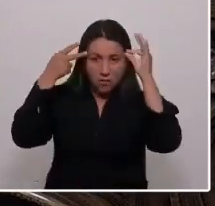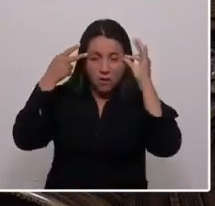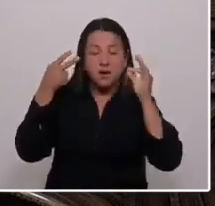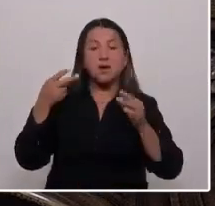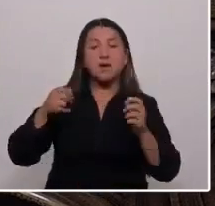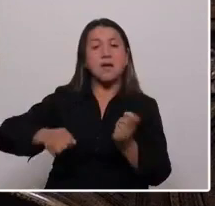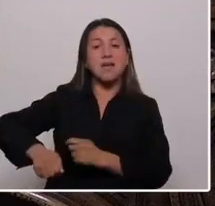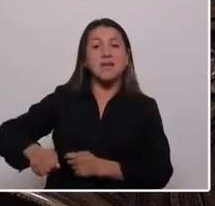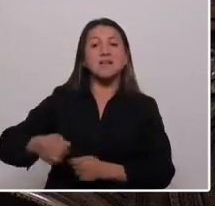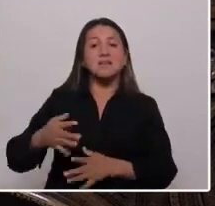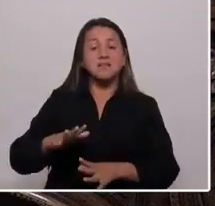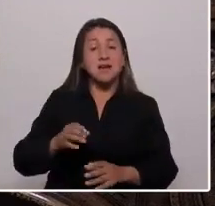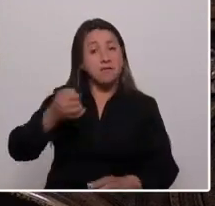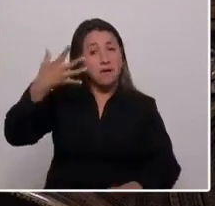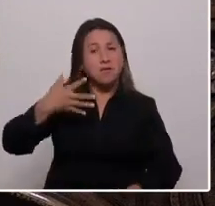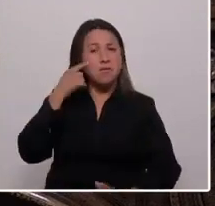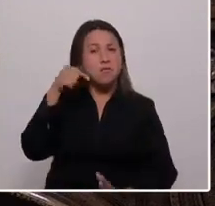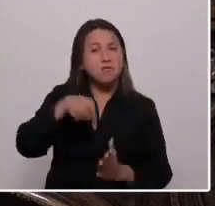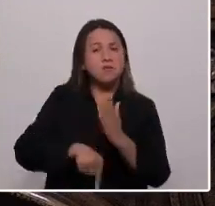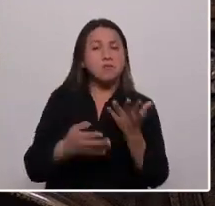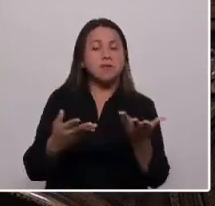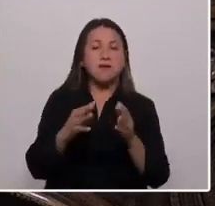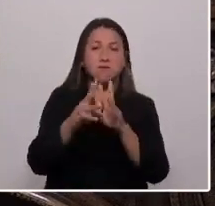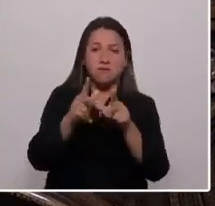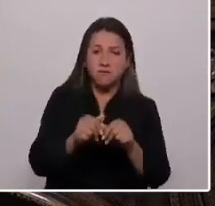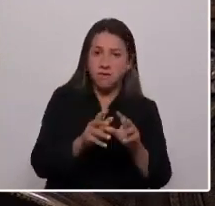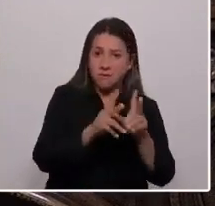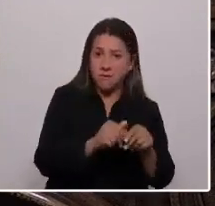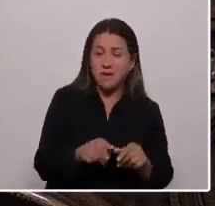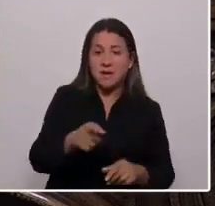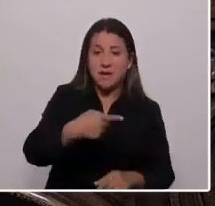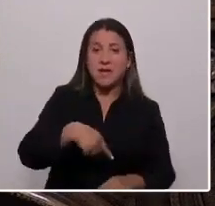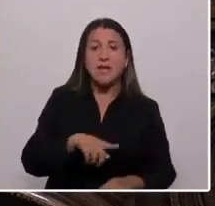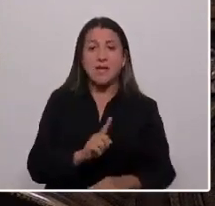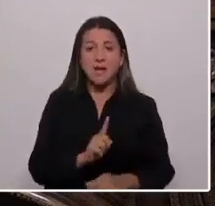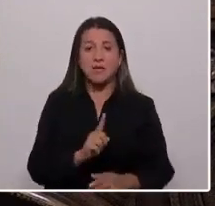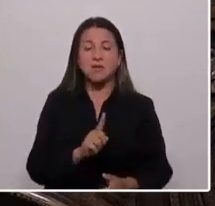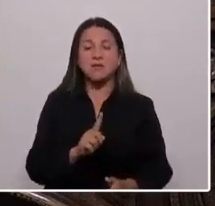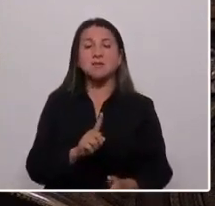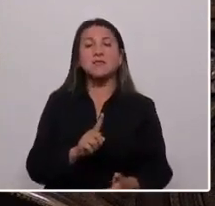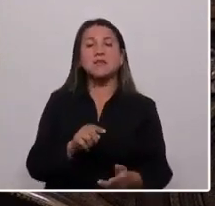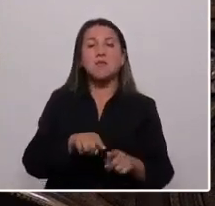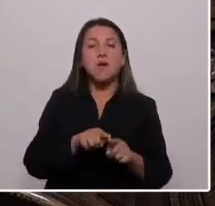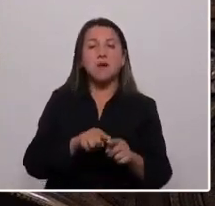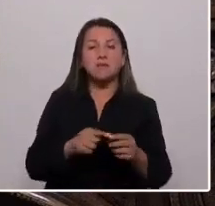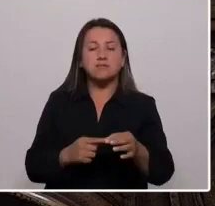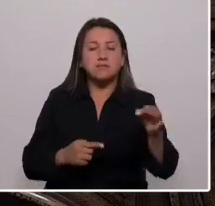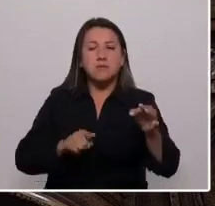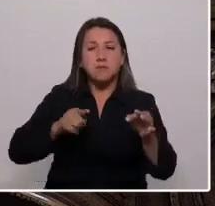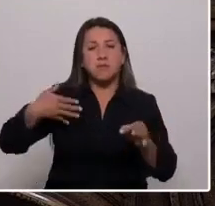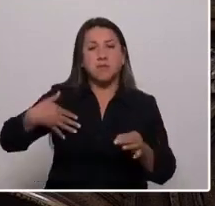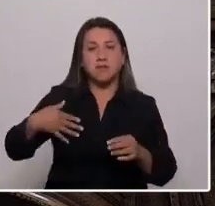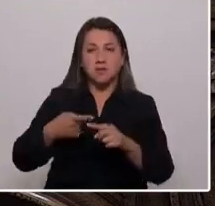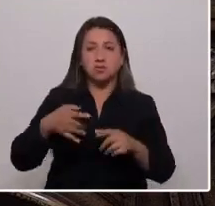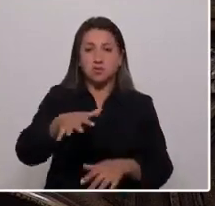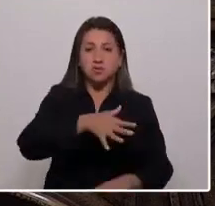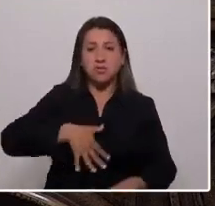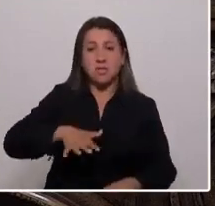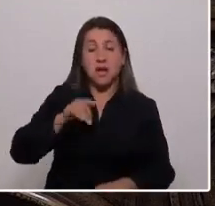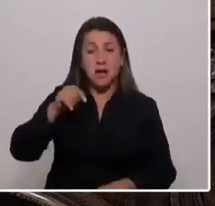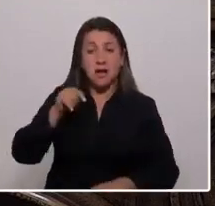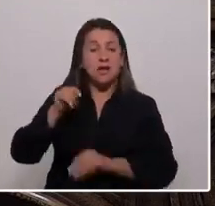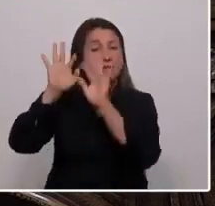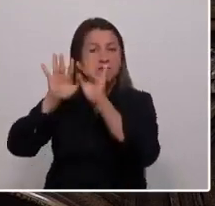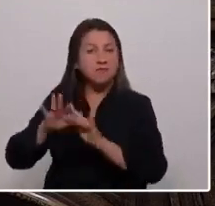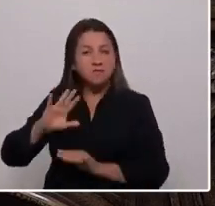valora profundamente la familia, que es el núcleo de la sociedad y lo seguirá siendo, aunque en esta sala se busque escribir otra cosa.